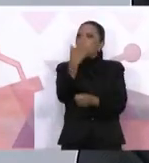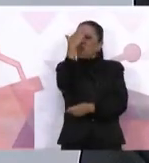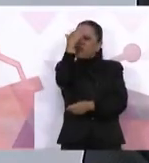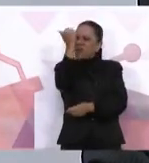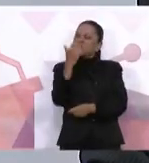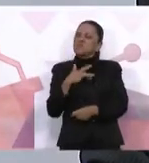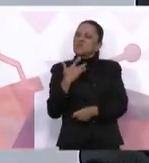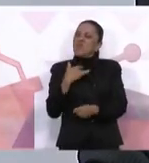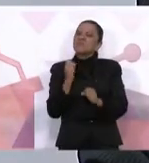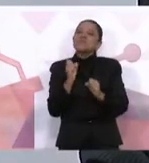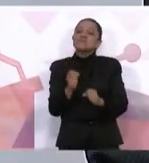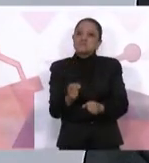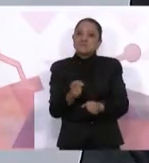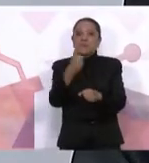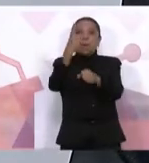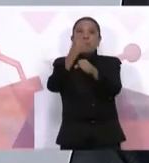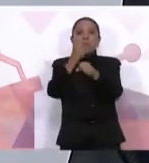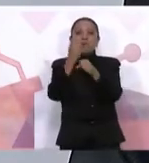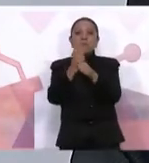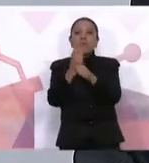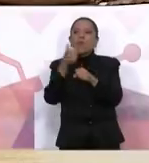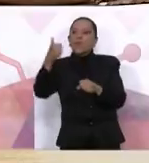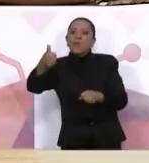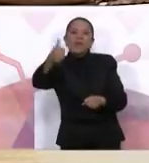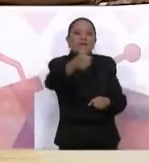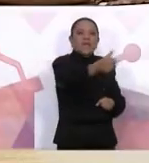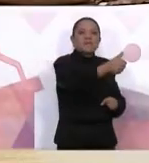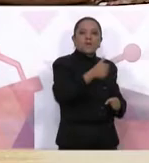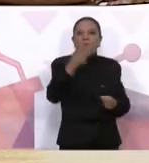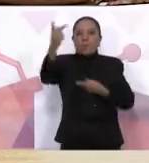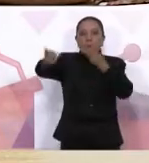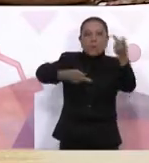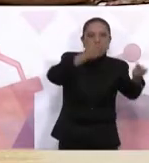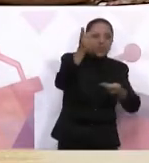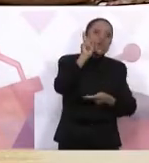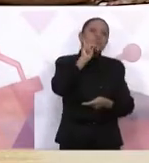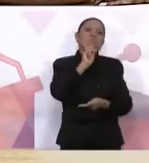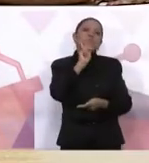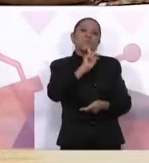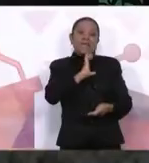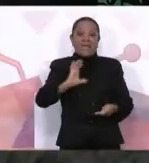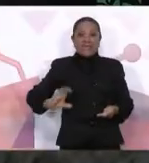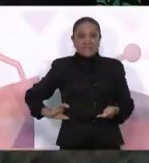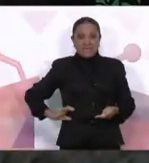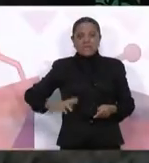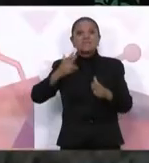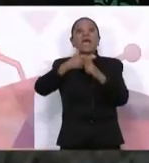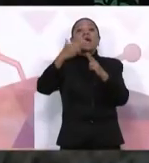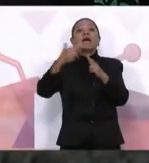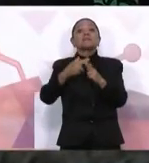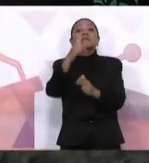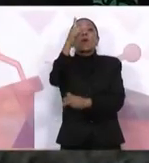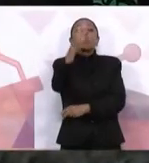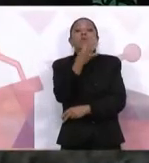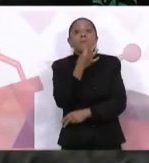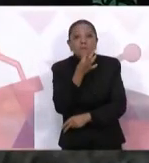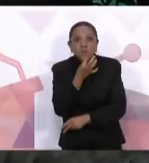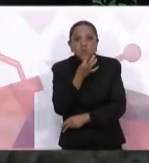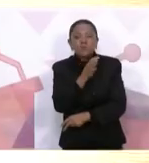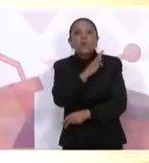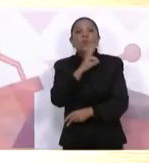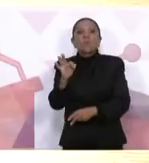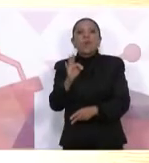de apertura para cada candidato y la candidata y la candidata hasta por un minuto posteriormente habrá